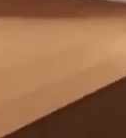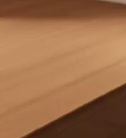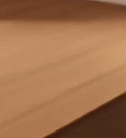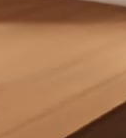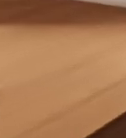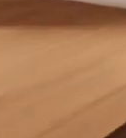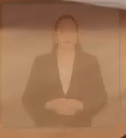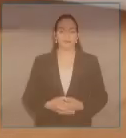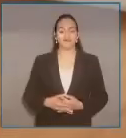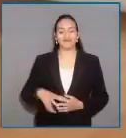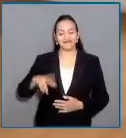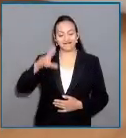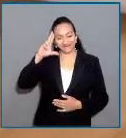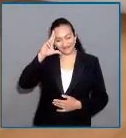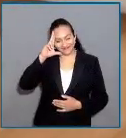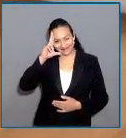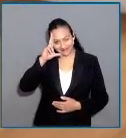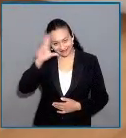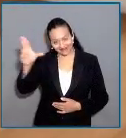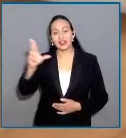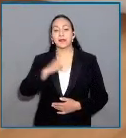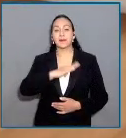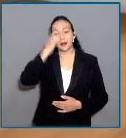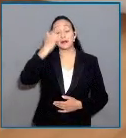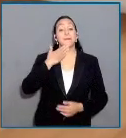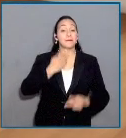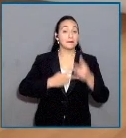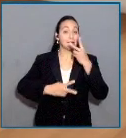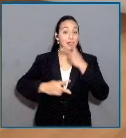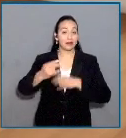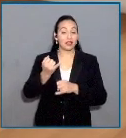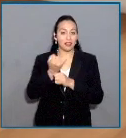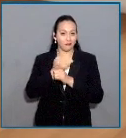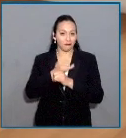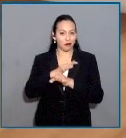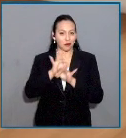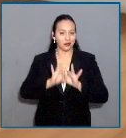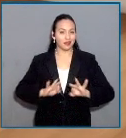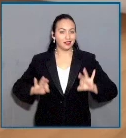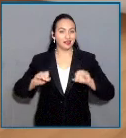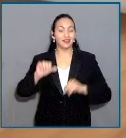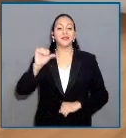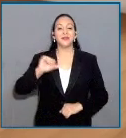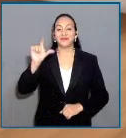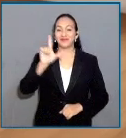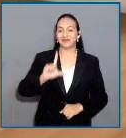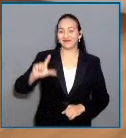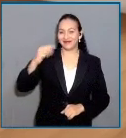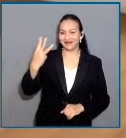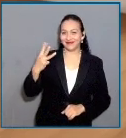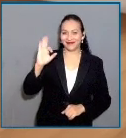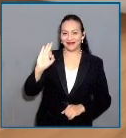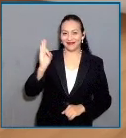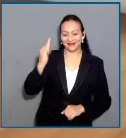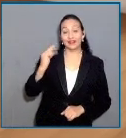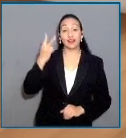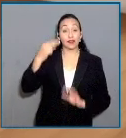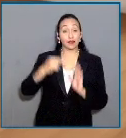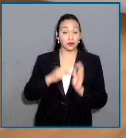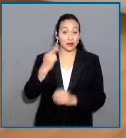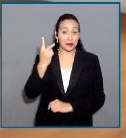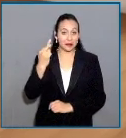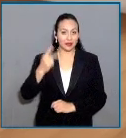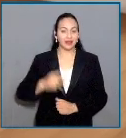tal? Bienvenidos a este espacio informativo del Poder Judicial de la Federación, hoy lunes 3 de febrero de 2025. Soy